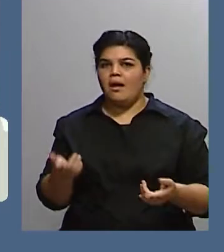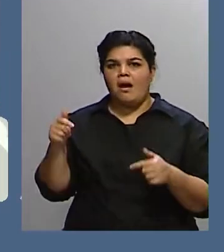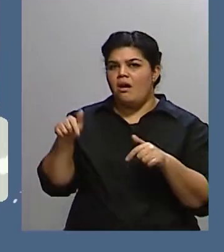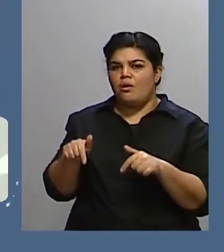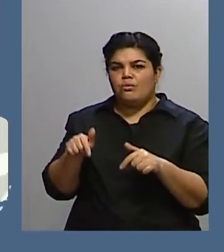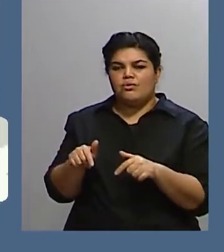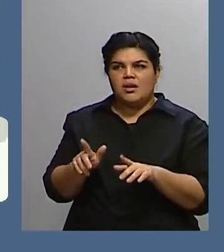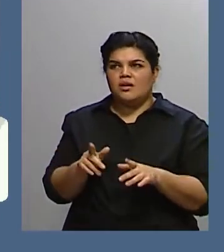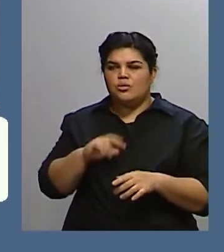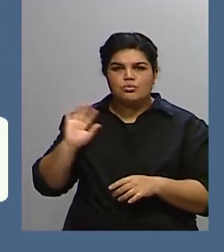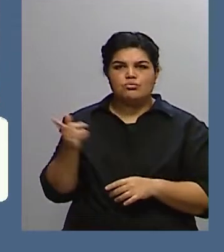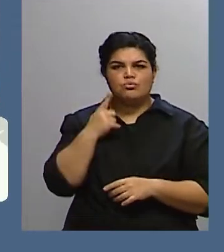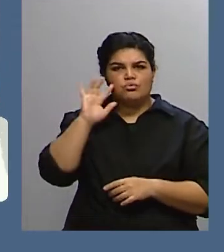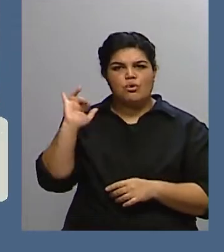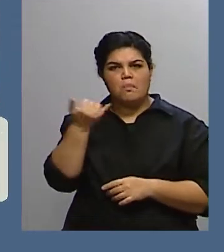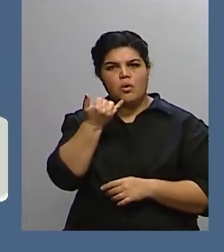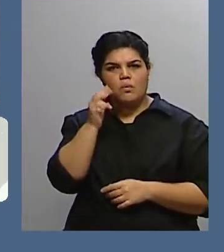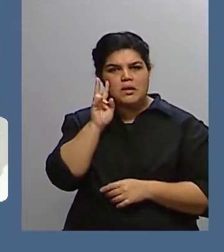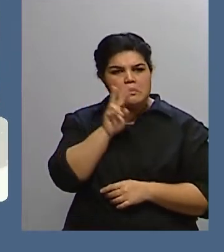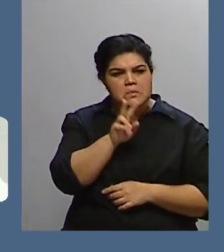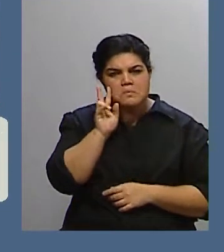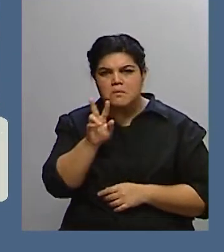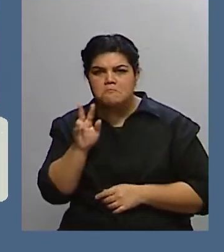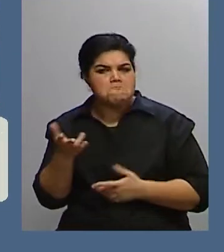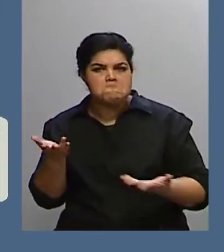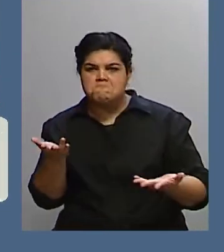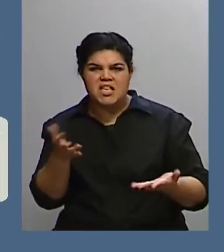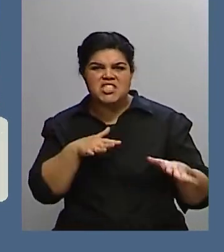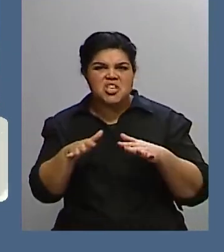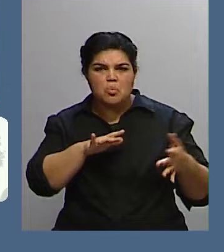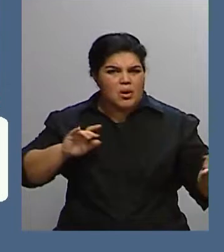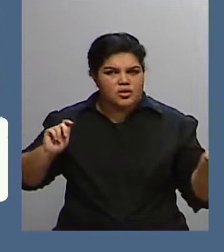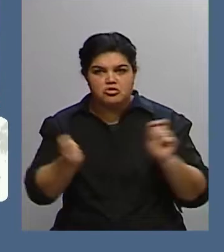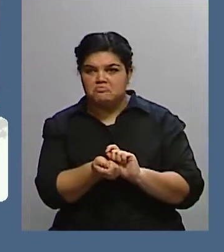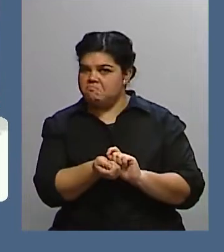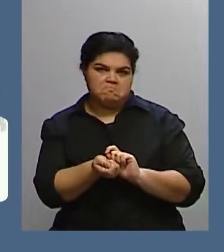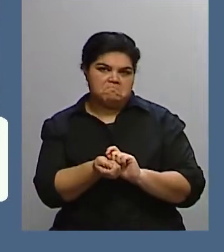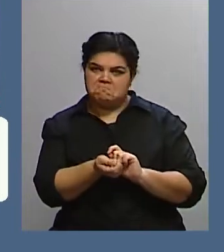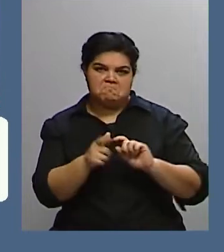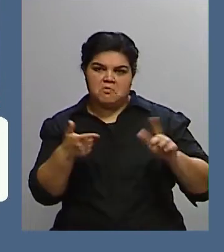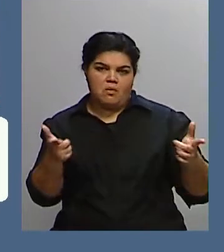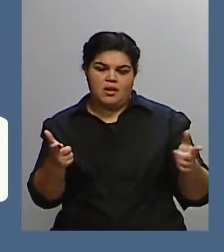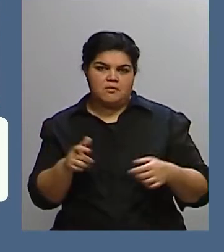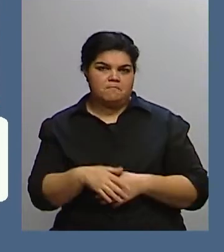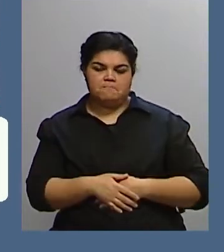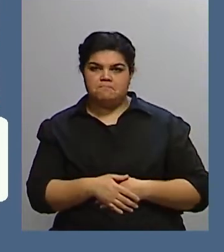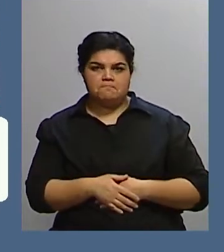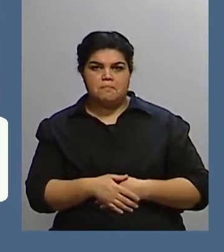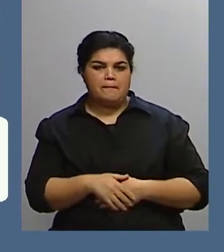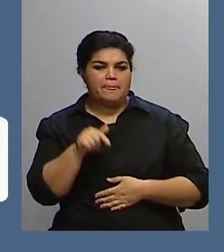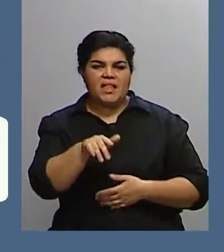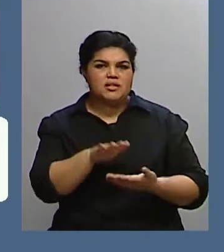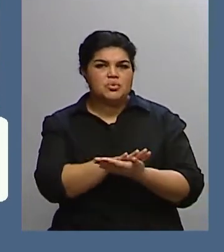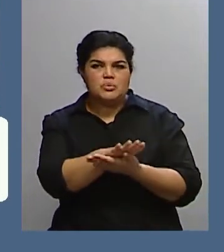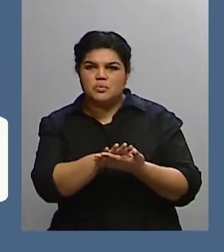venía ocurriendo anteriormente. Más bien lo que se ve es que la situación está muy deteriorada en cuanto al